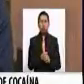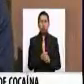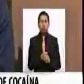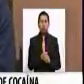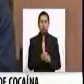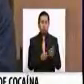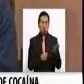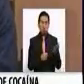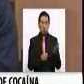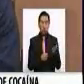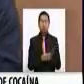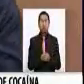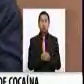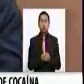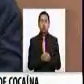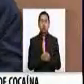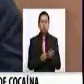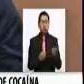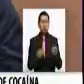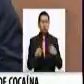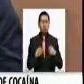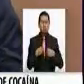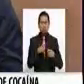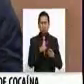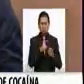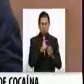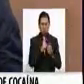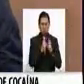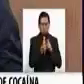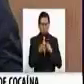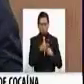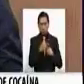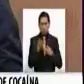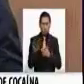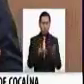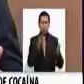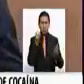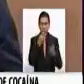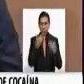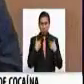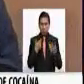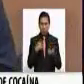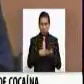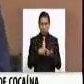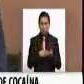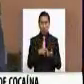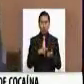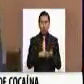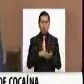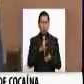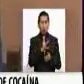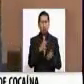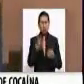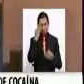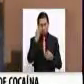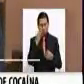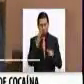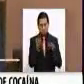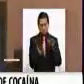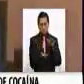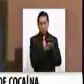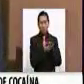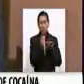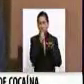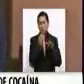que había adaptado un dispositivo para el traslado de droga lo que comúnmente conocemos como macaco